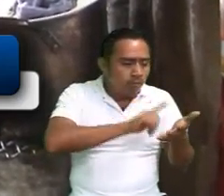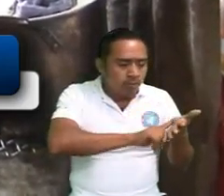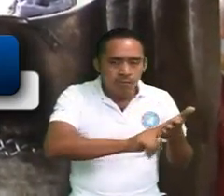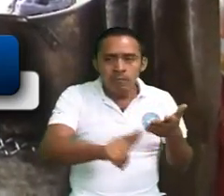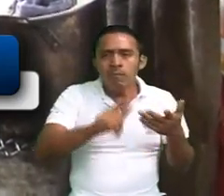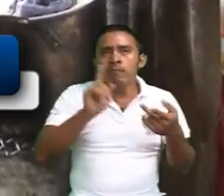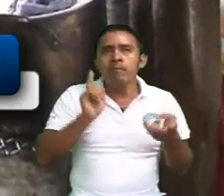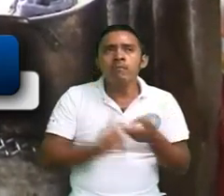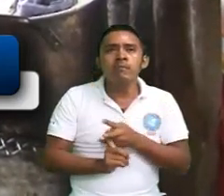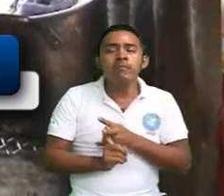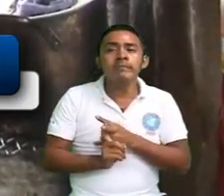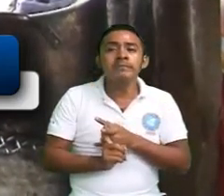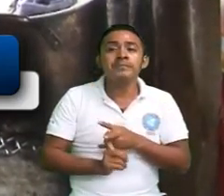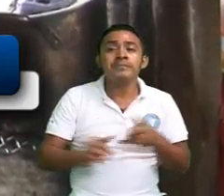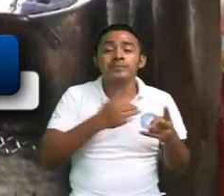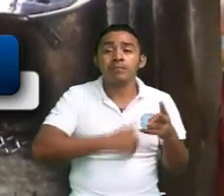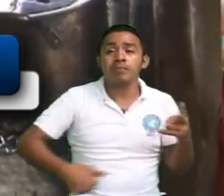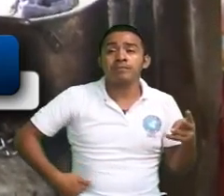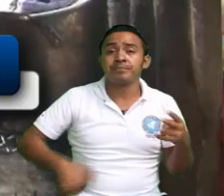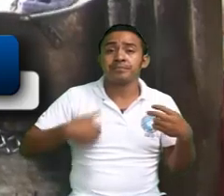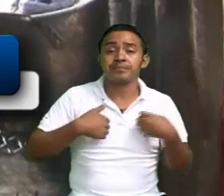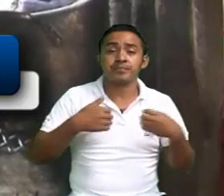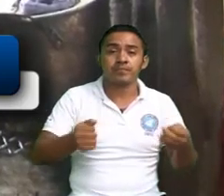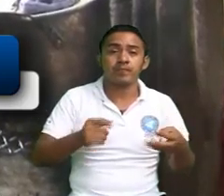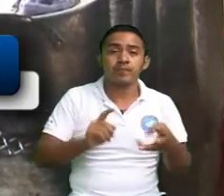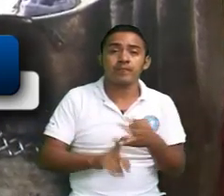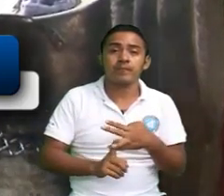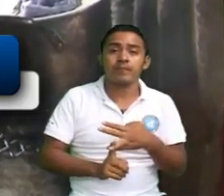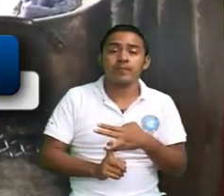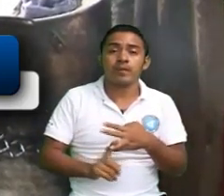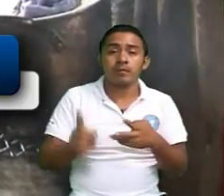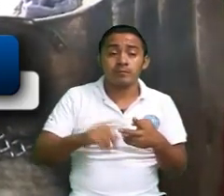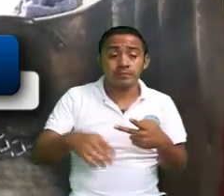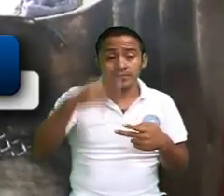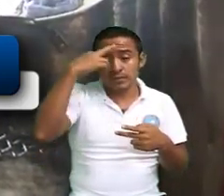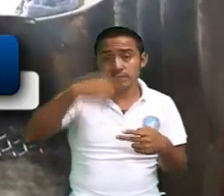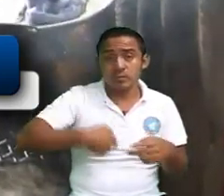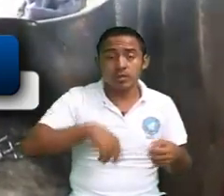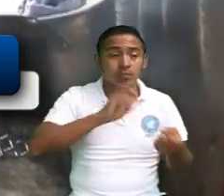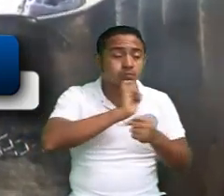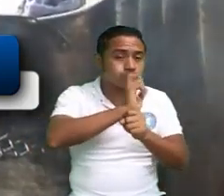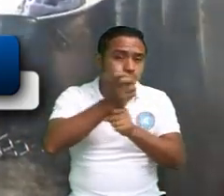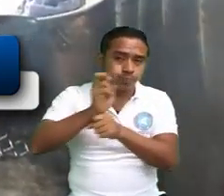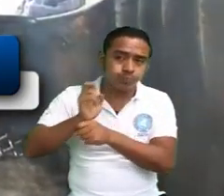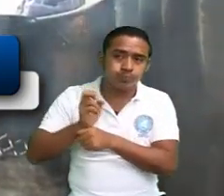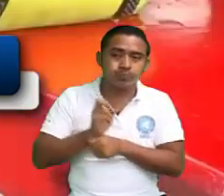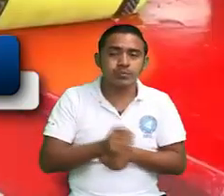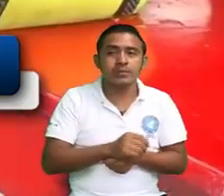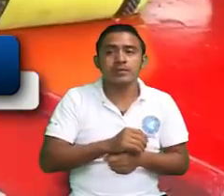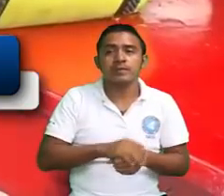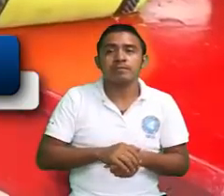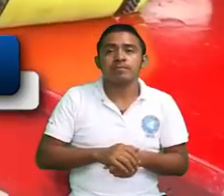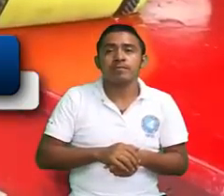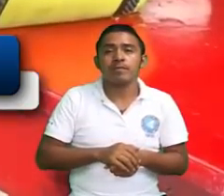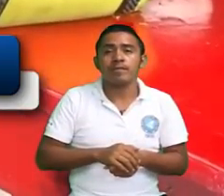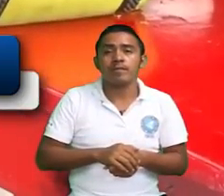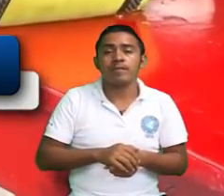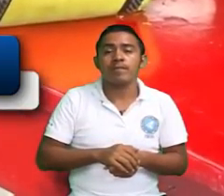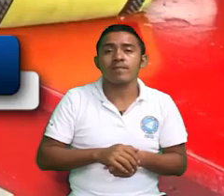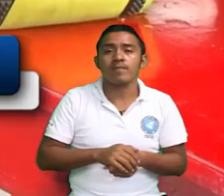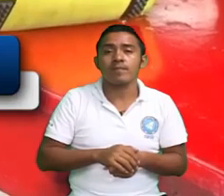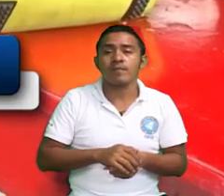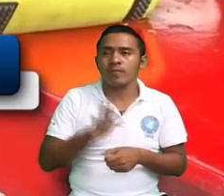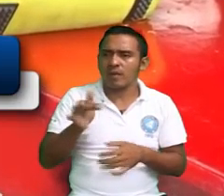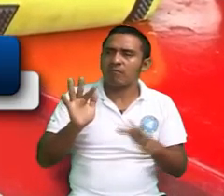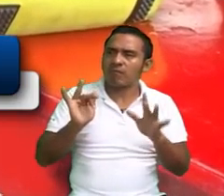limpia. El MINSA estaba a cargo de la inspección higiénico-sanitaria. Ya me